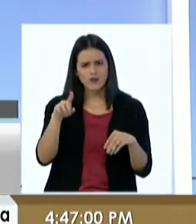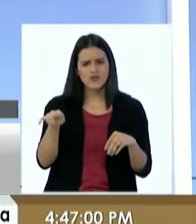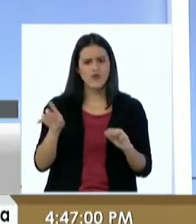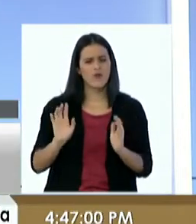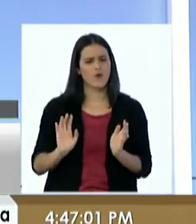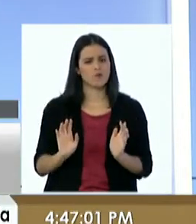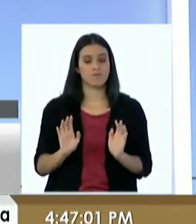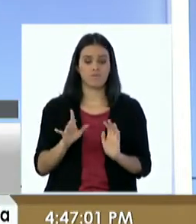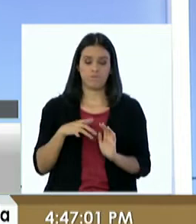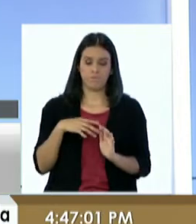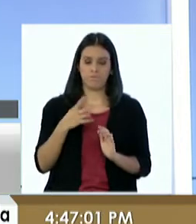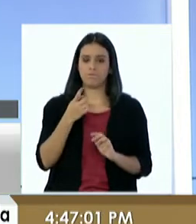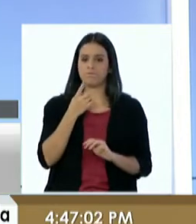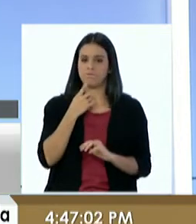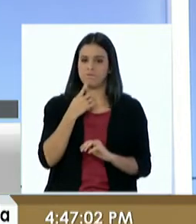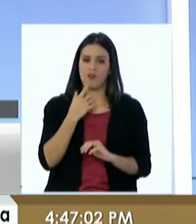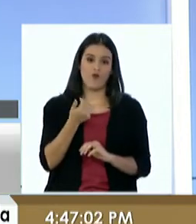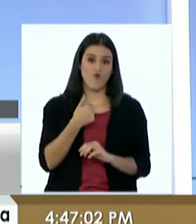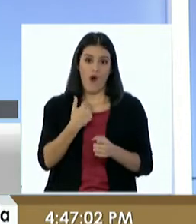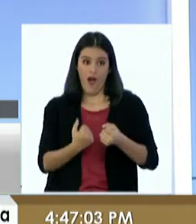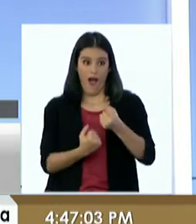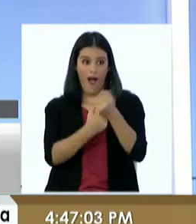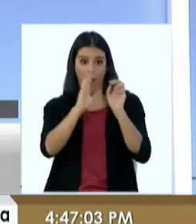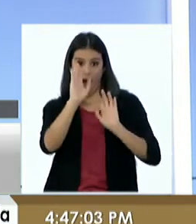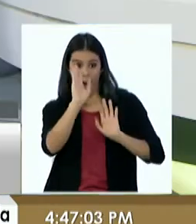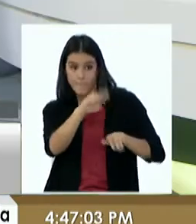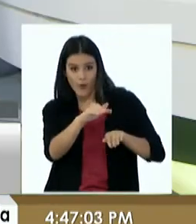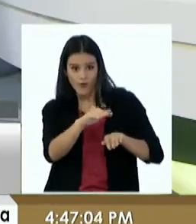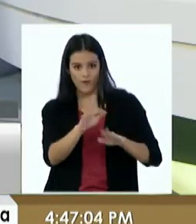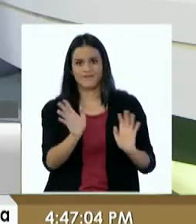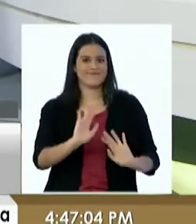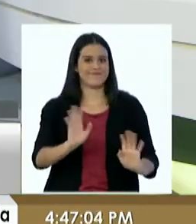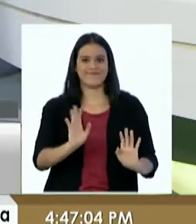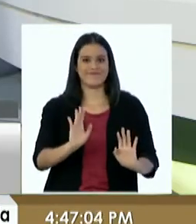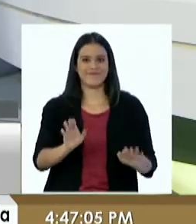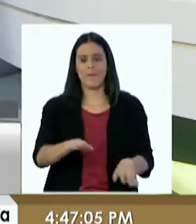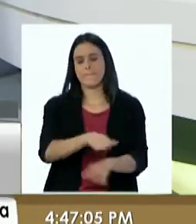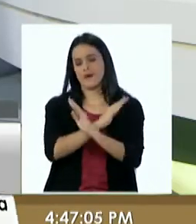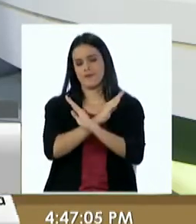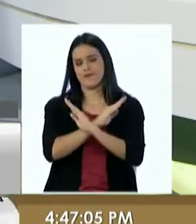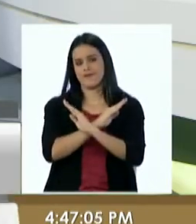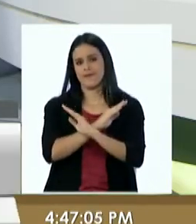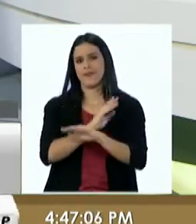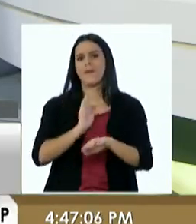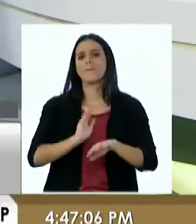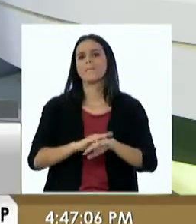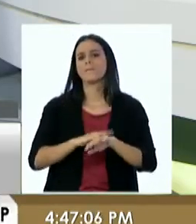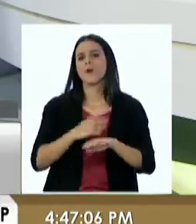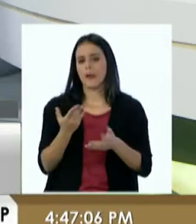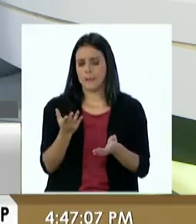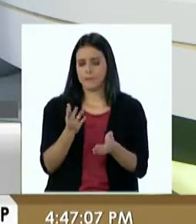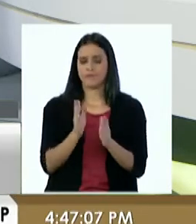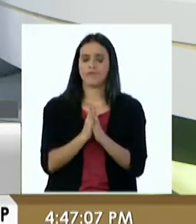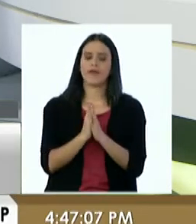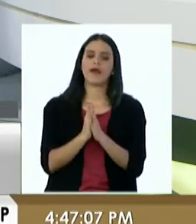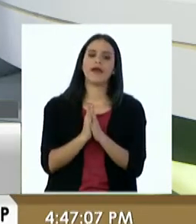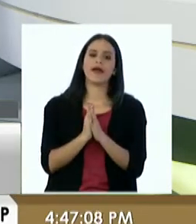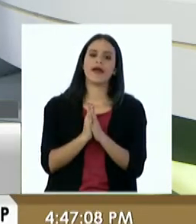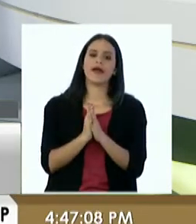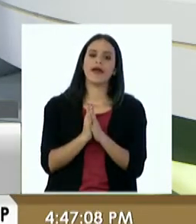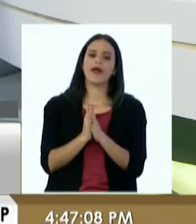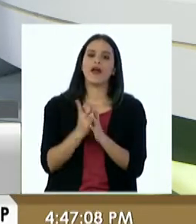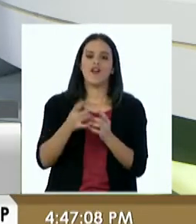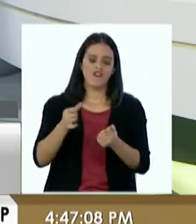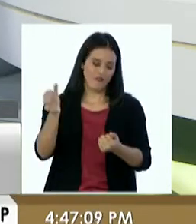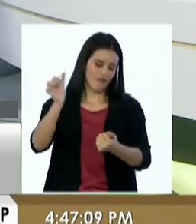la fórmula no las apoyo porque porque las fórmulas infantiles o bueno ya eso